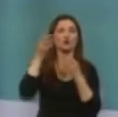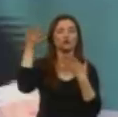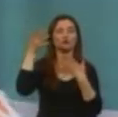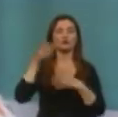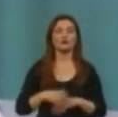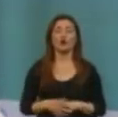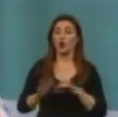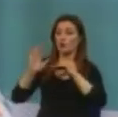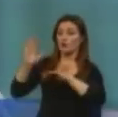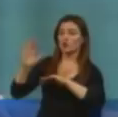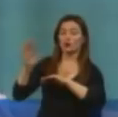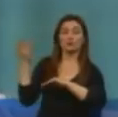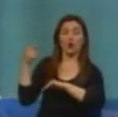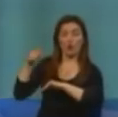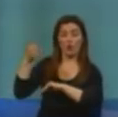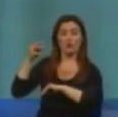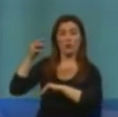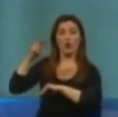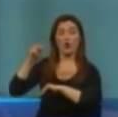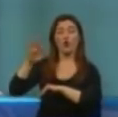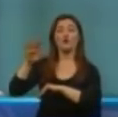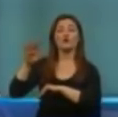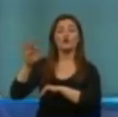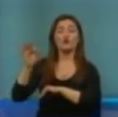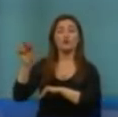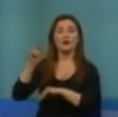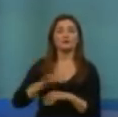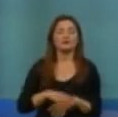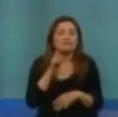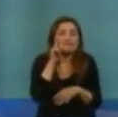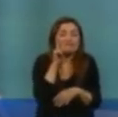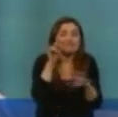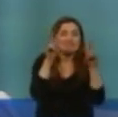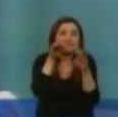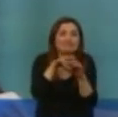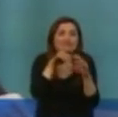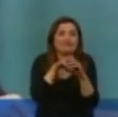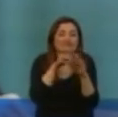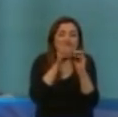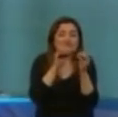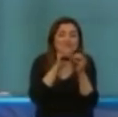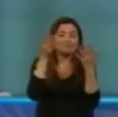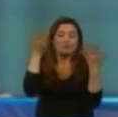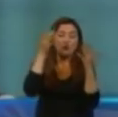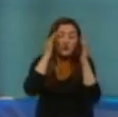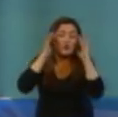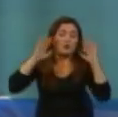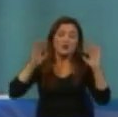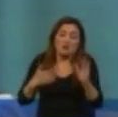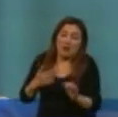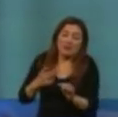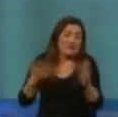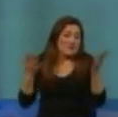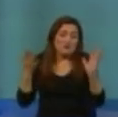compromiso era con él? Bueno, yo respeto mucho a César, desconozco de los temas internos del partido, desconozco de sus acuerdos, yo no he sido